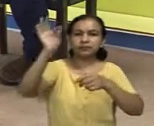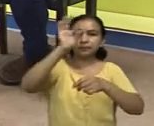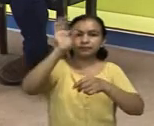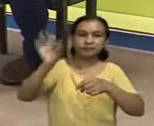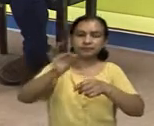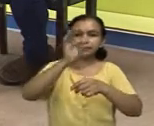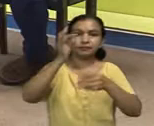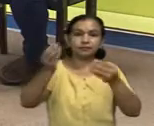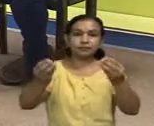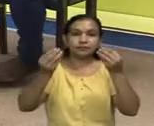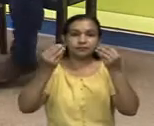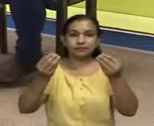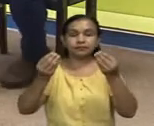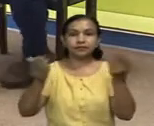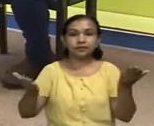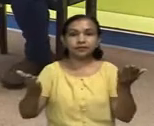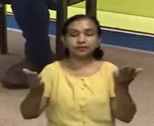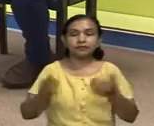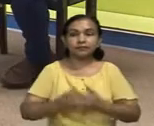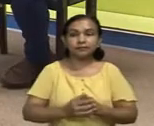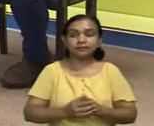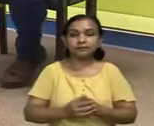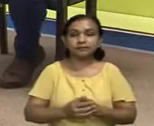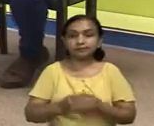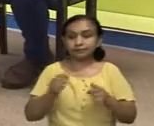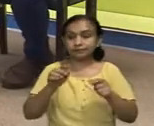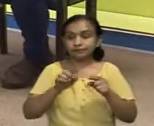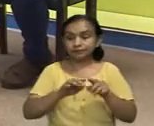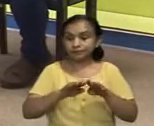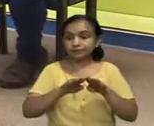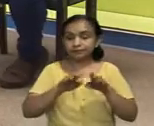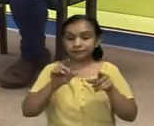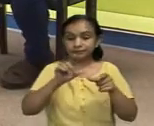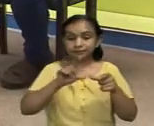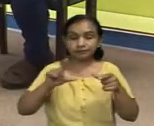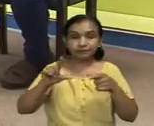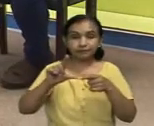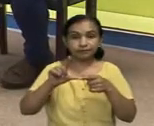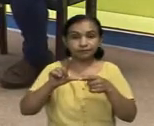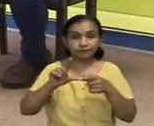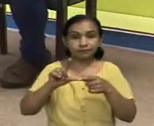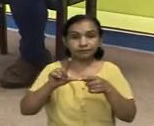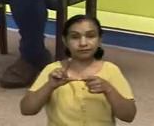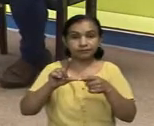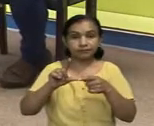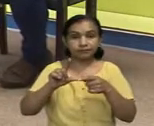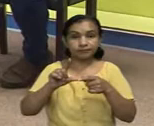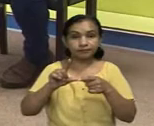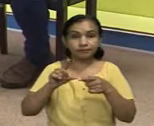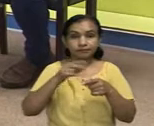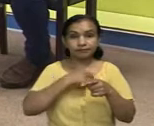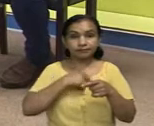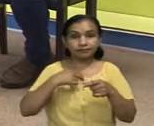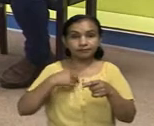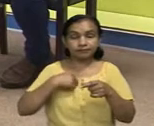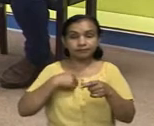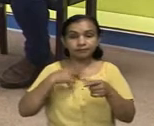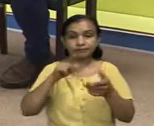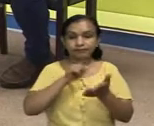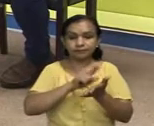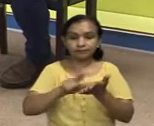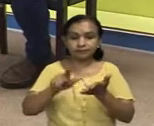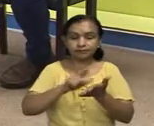natural, sí. Obviamente, la zona costera del lago Managua. Normalmente es cuando se encuentra, por así decirlo, el agua es limpia,